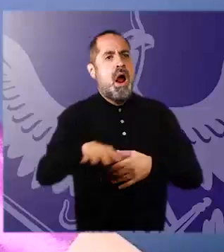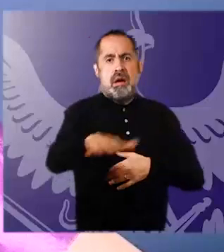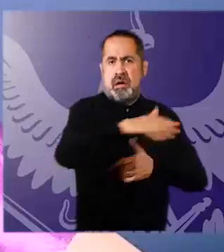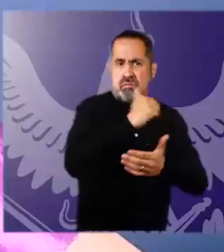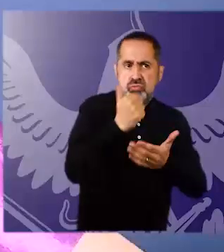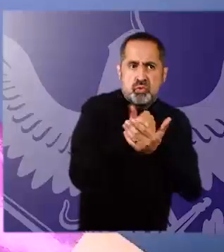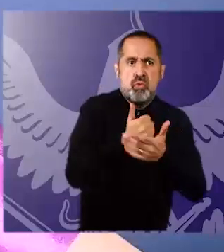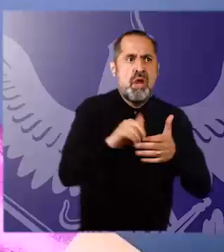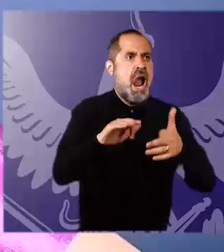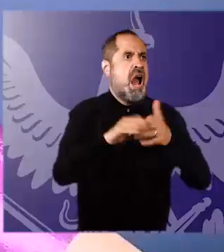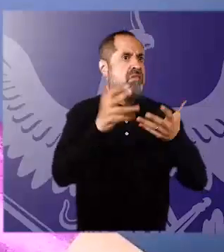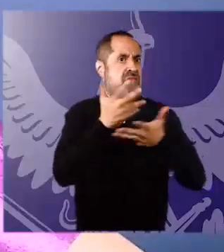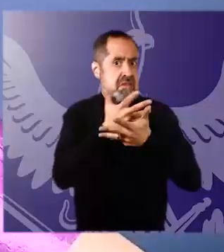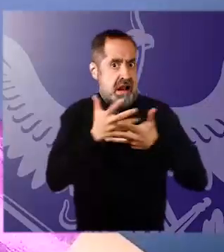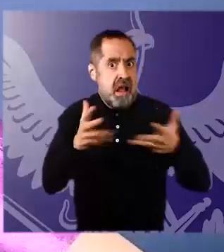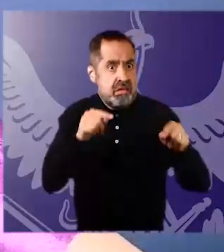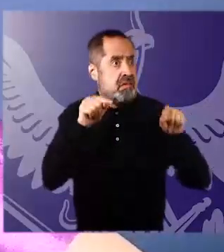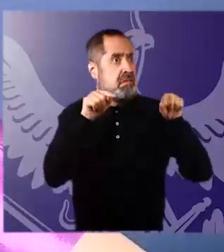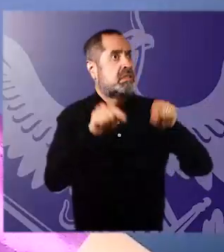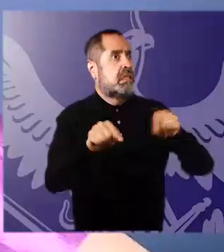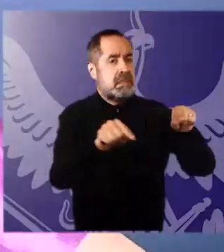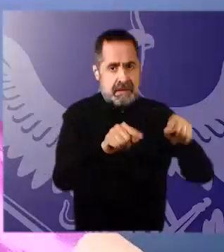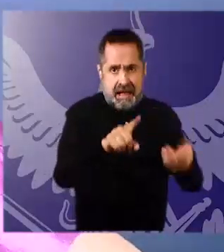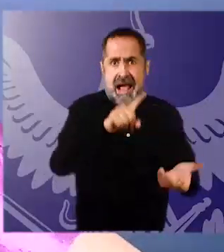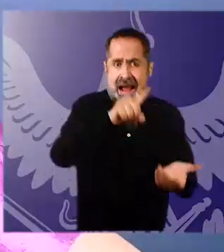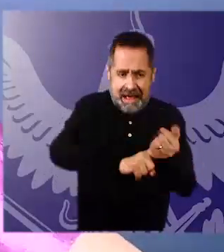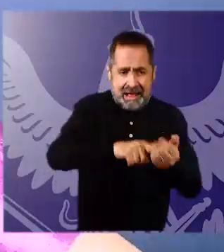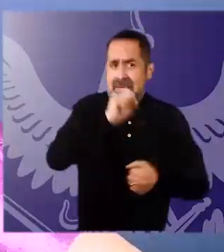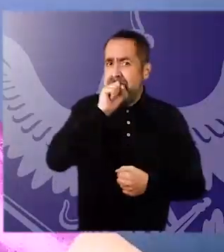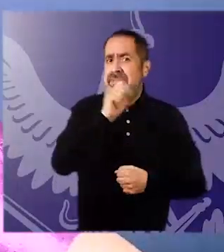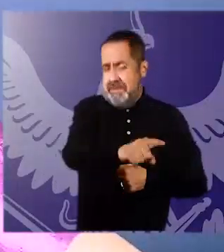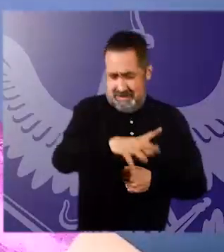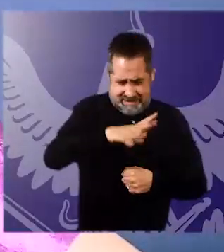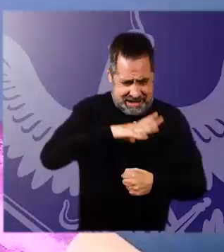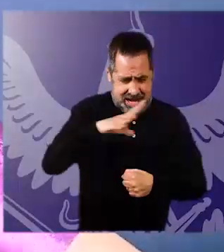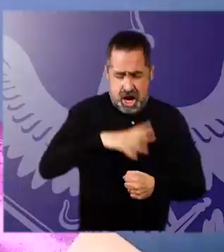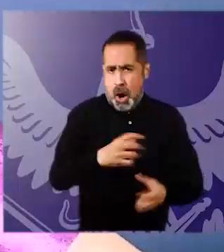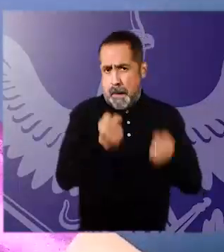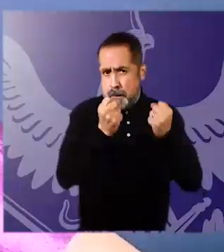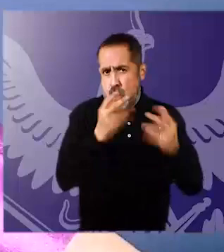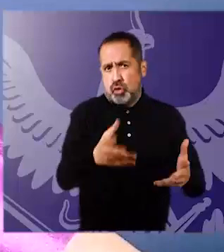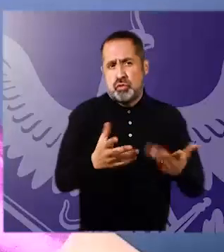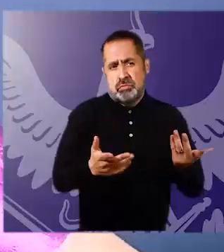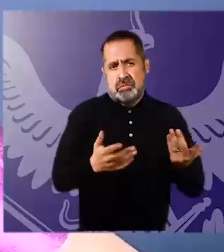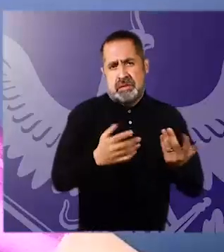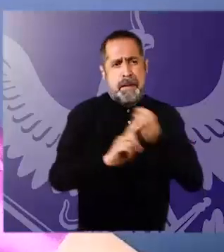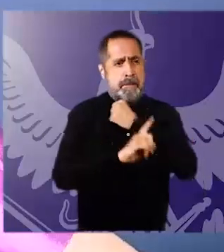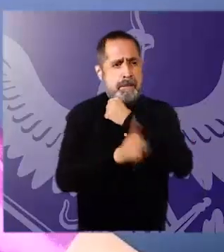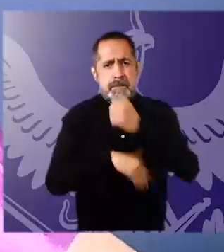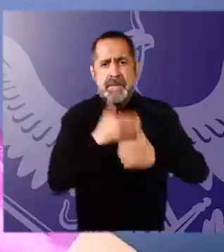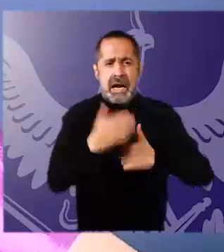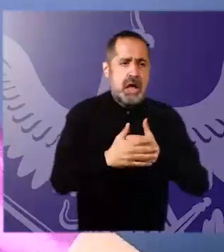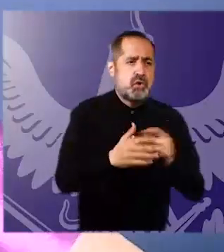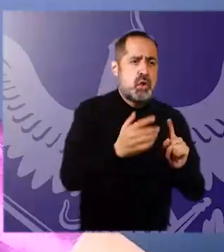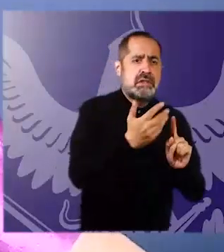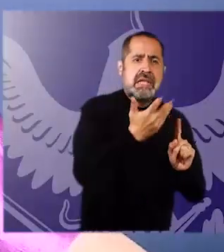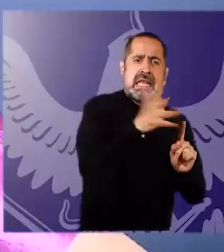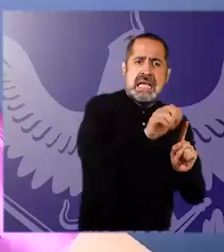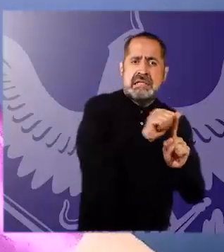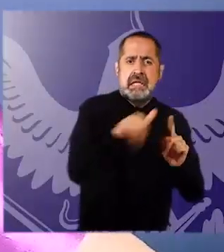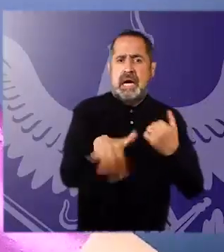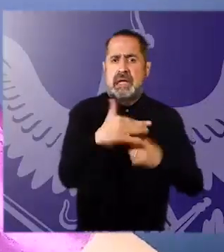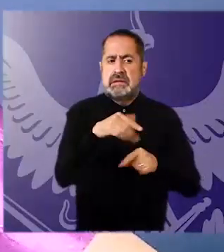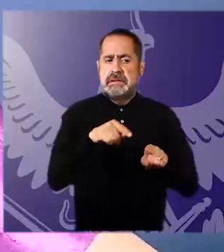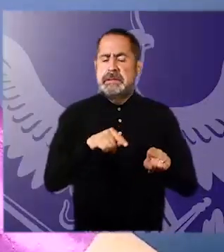zonas conurbadas de las grandes ciudades es donde esta prevalencia es también muy alta.